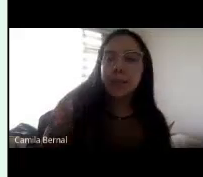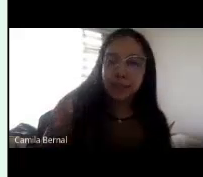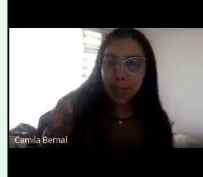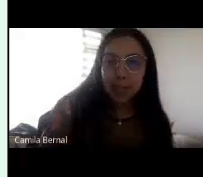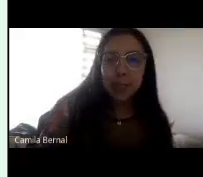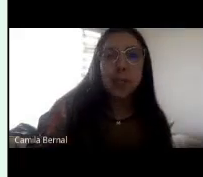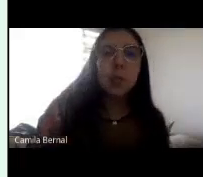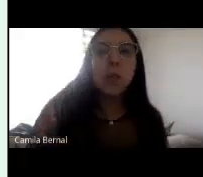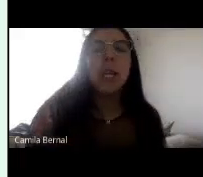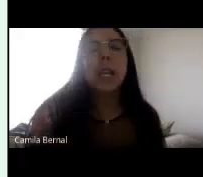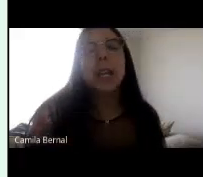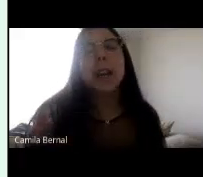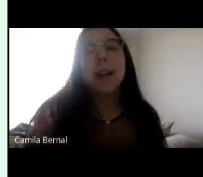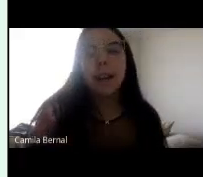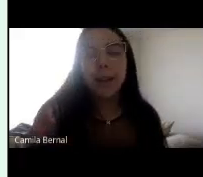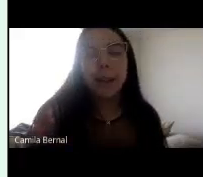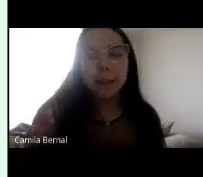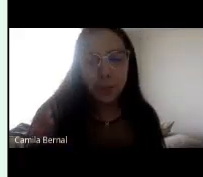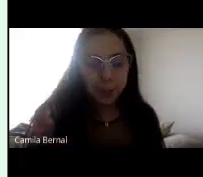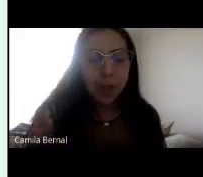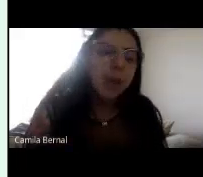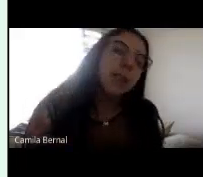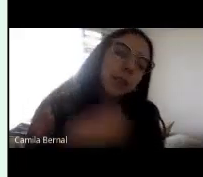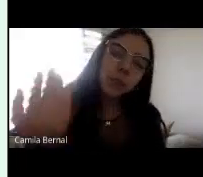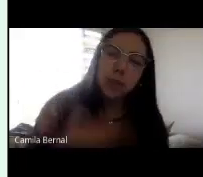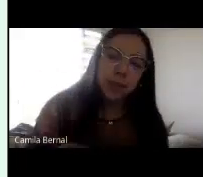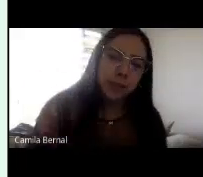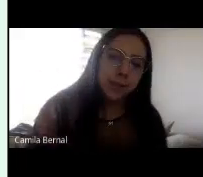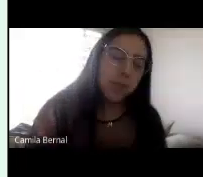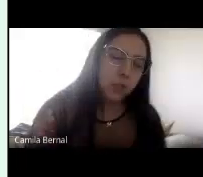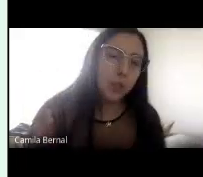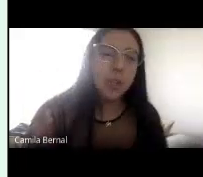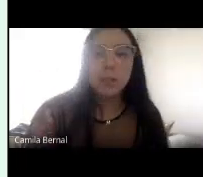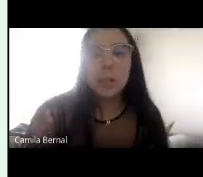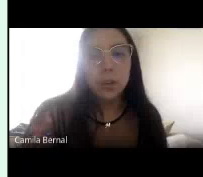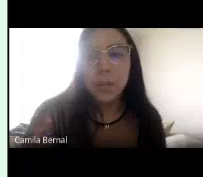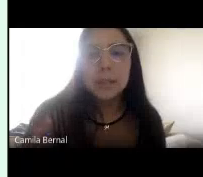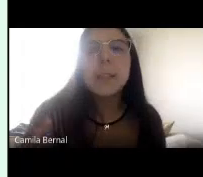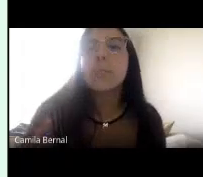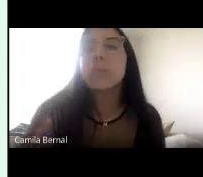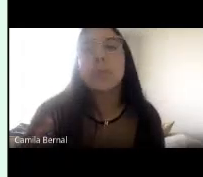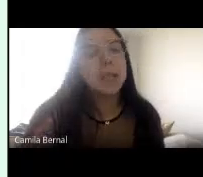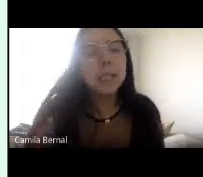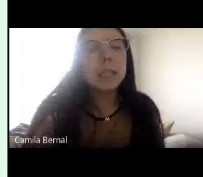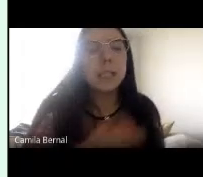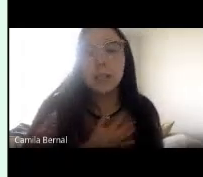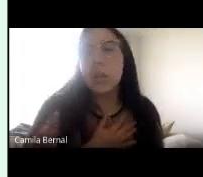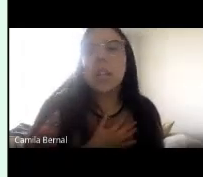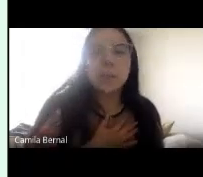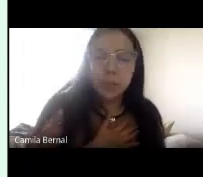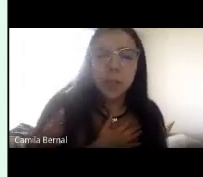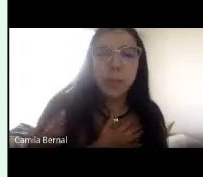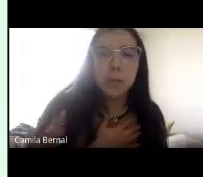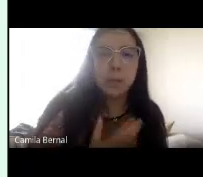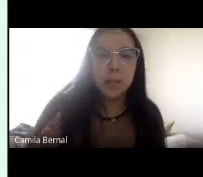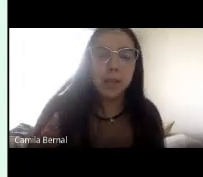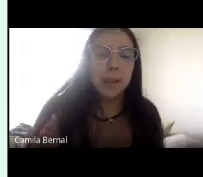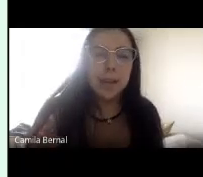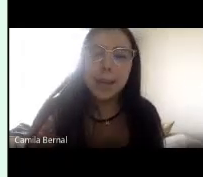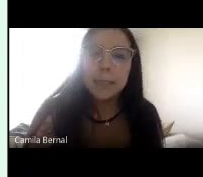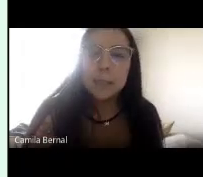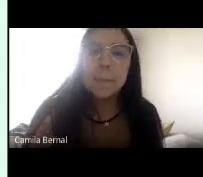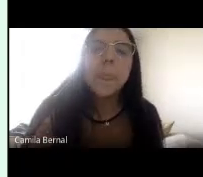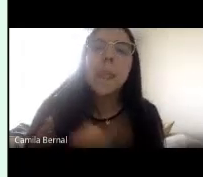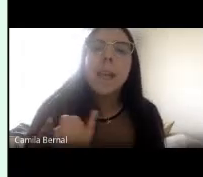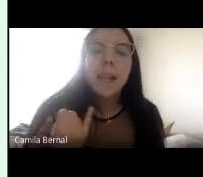y las bacterias que nos pueden generar enfermedades, como les mencioné anteriormente, que son muy básicas y que todas las personas lo podemos generar